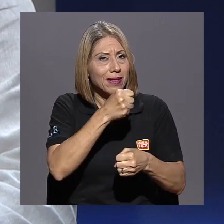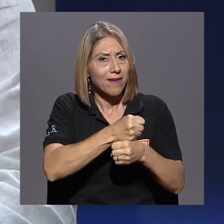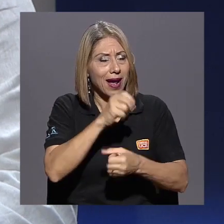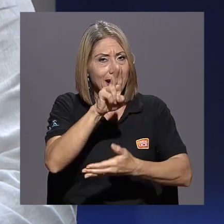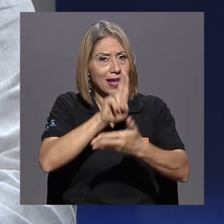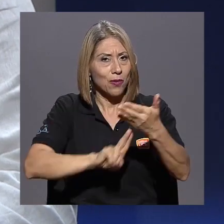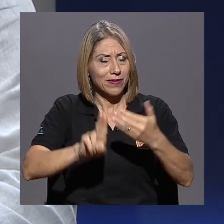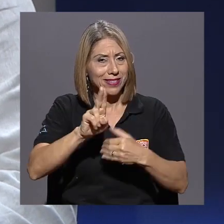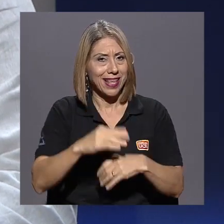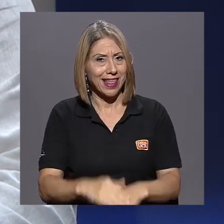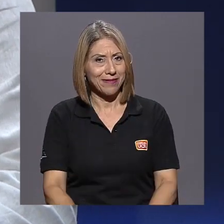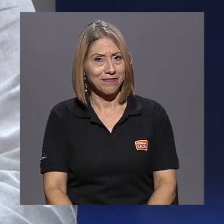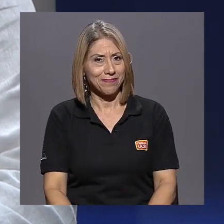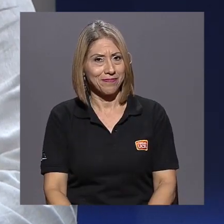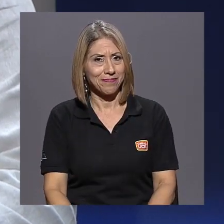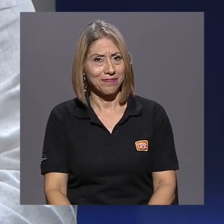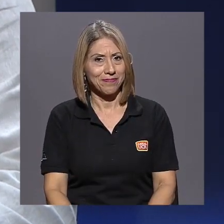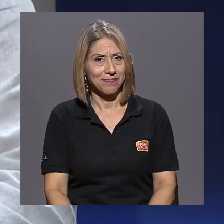en la universidad